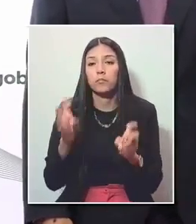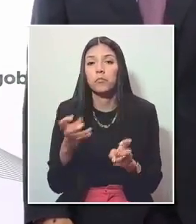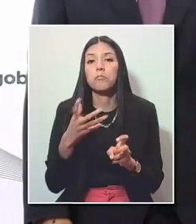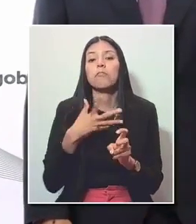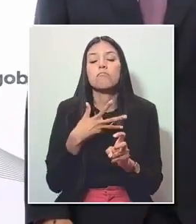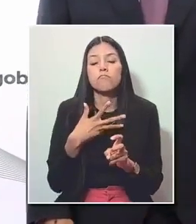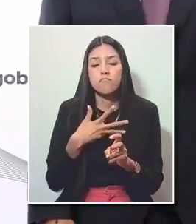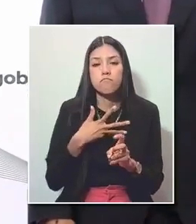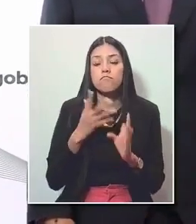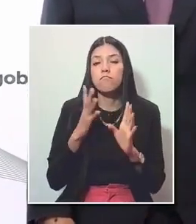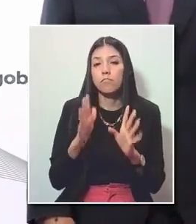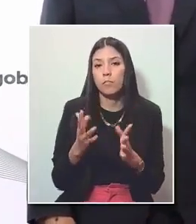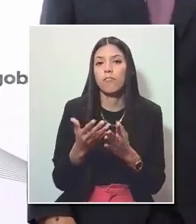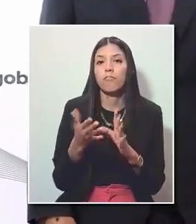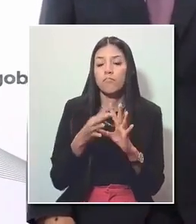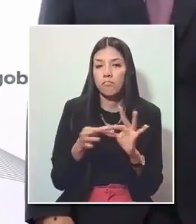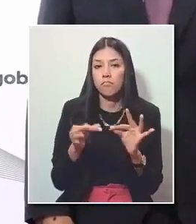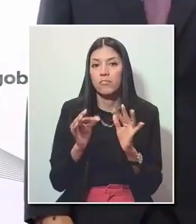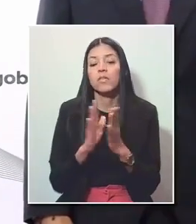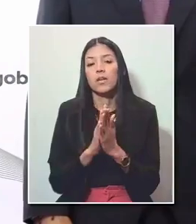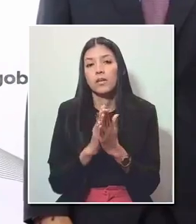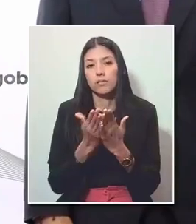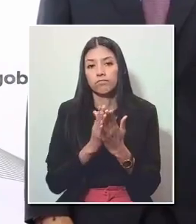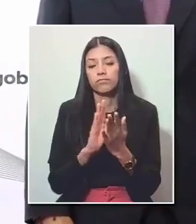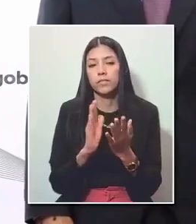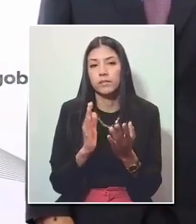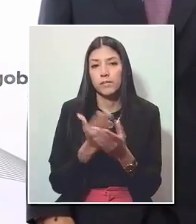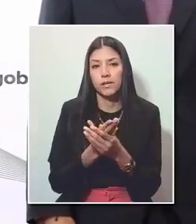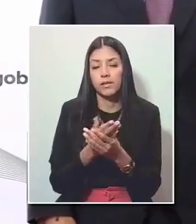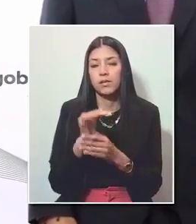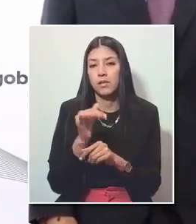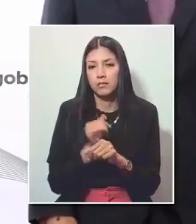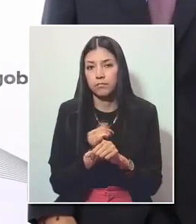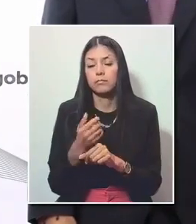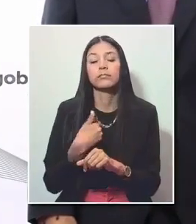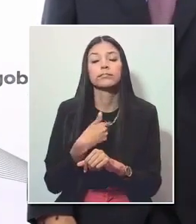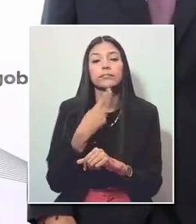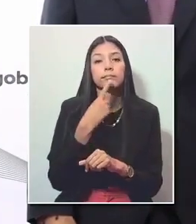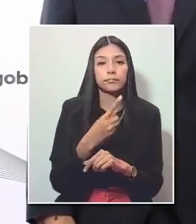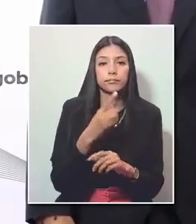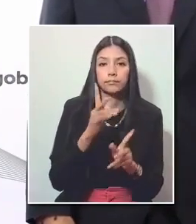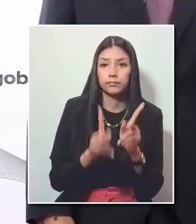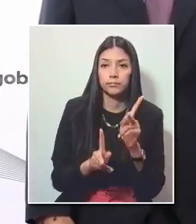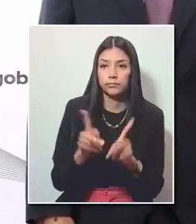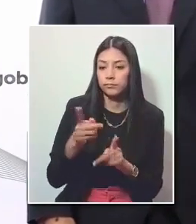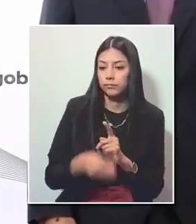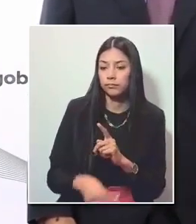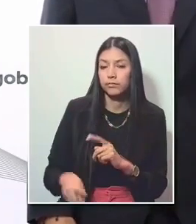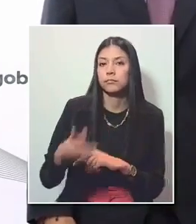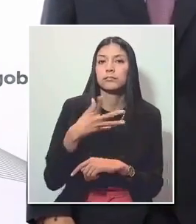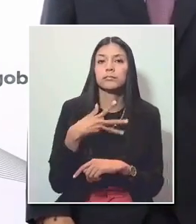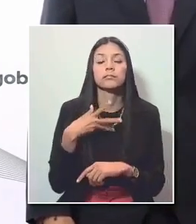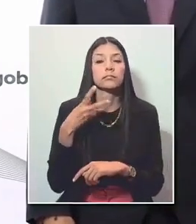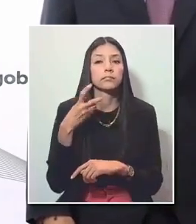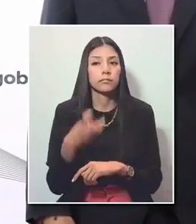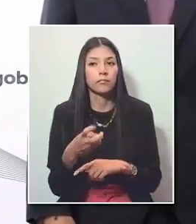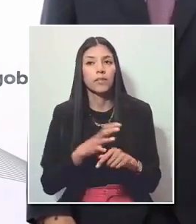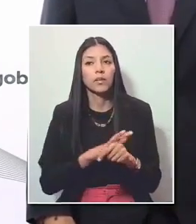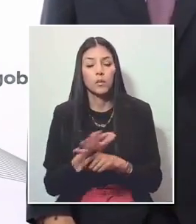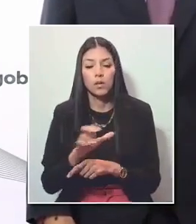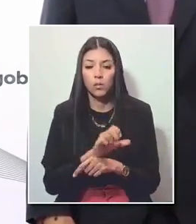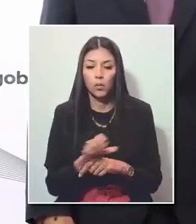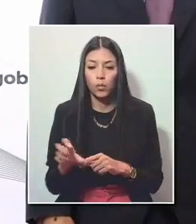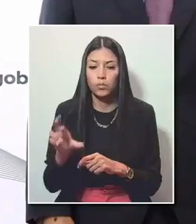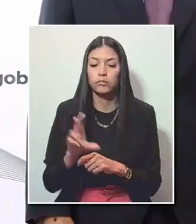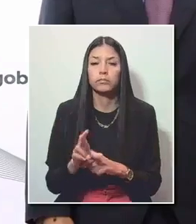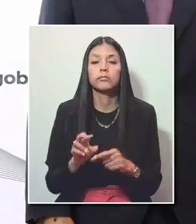tengo perfectamente el antecedente, como lo acabo de comentar con ustedes, y estamos en eso bajo la